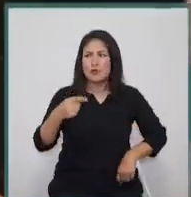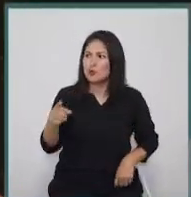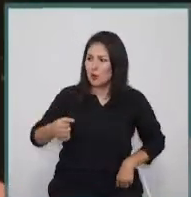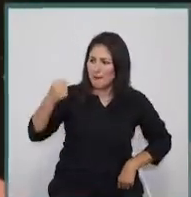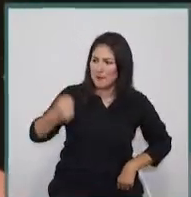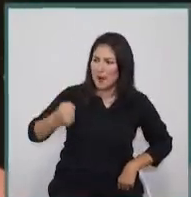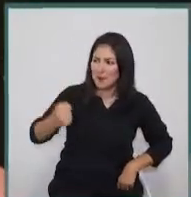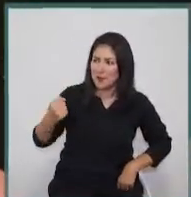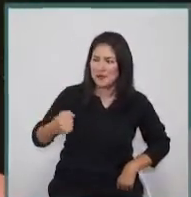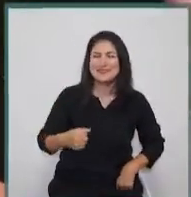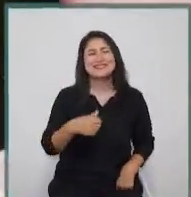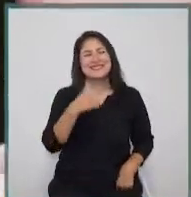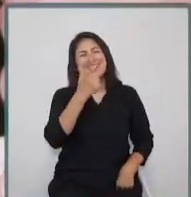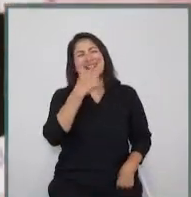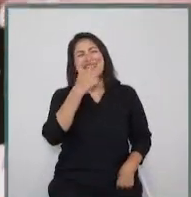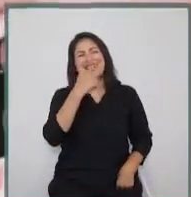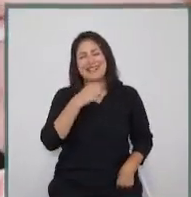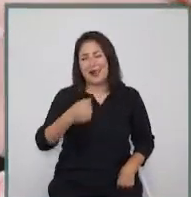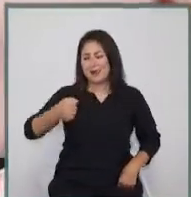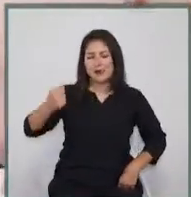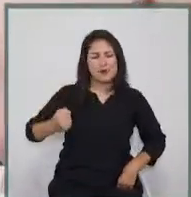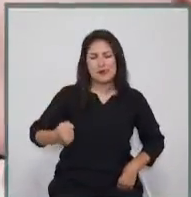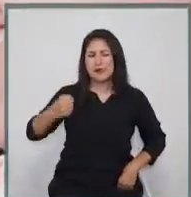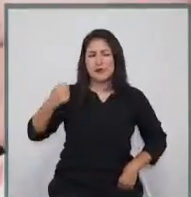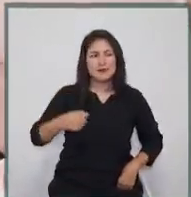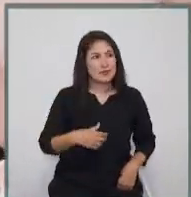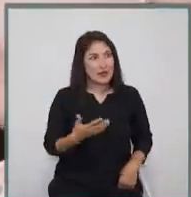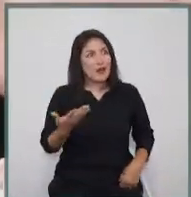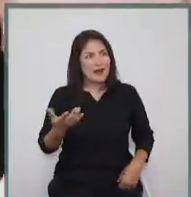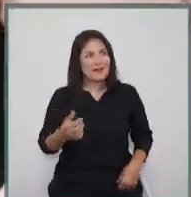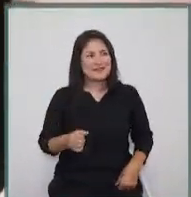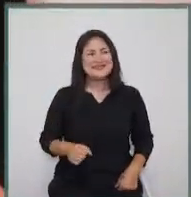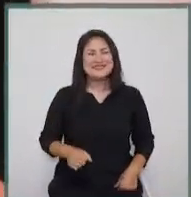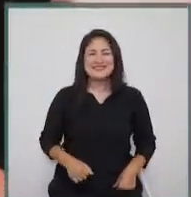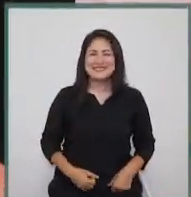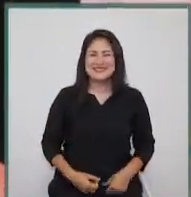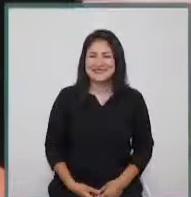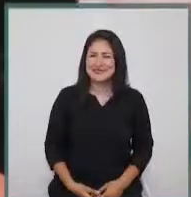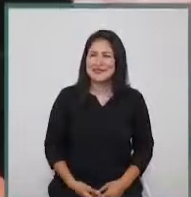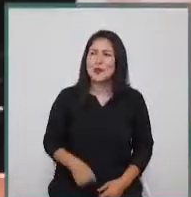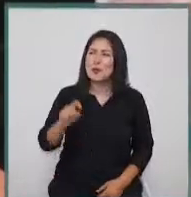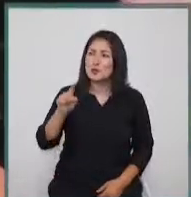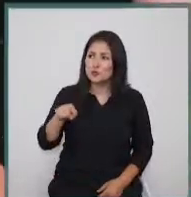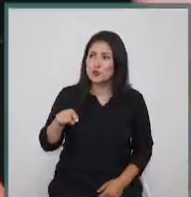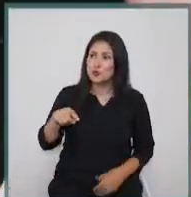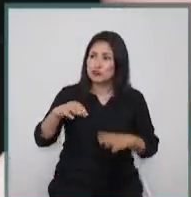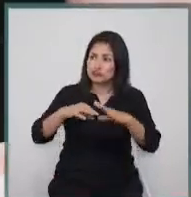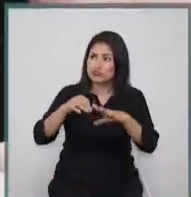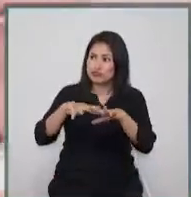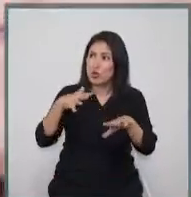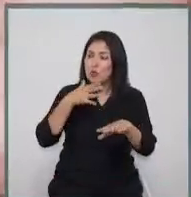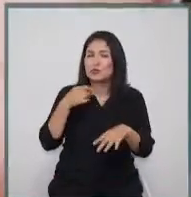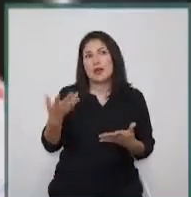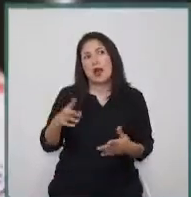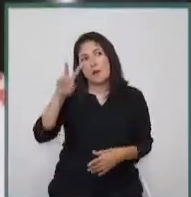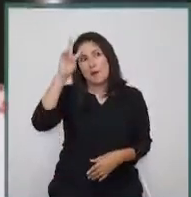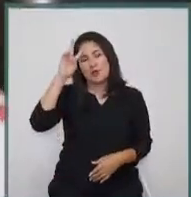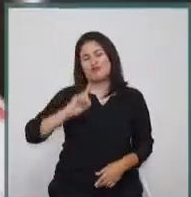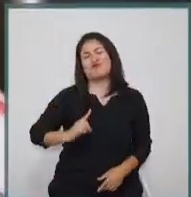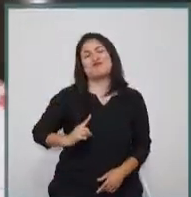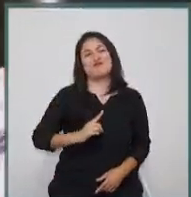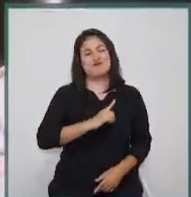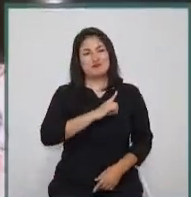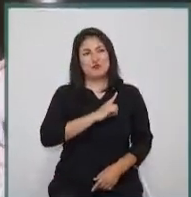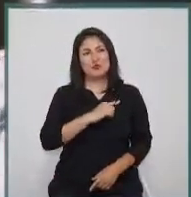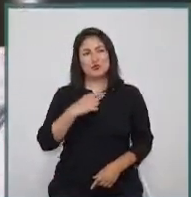¡Ha movido hasta el bastón, señor! Marcando ahí la comparsa. Sí. ¿Le gustó mucho? ¿Qué opiniones? El orgullo